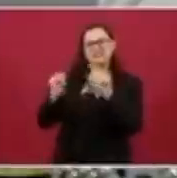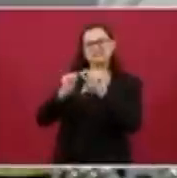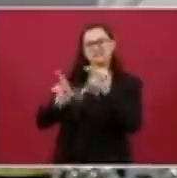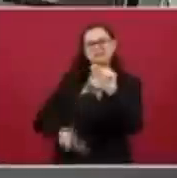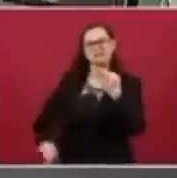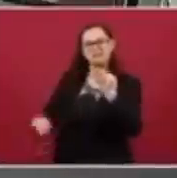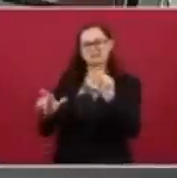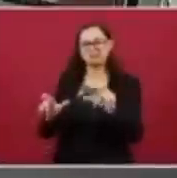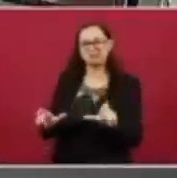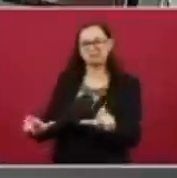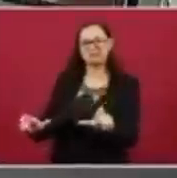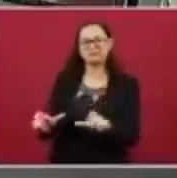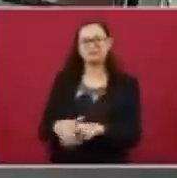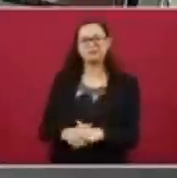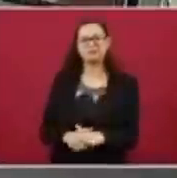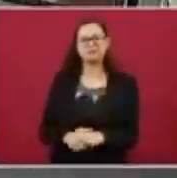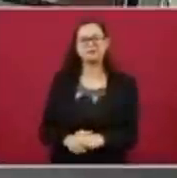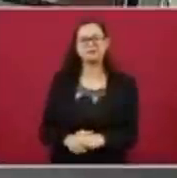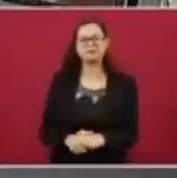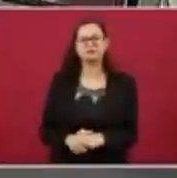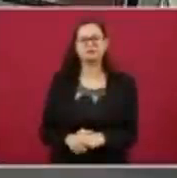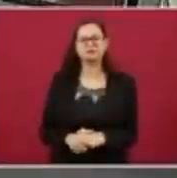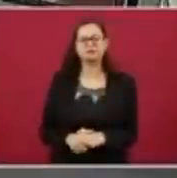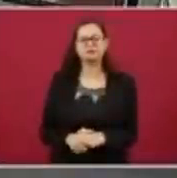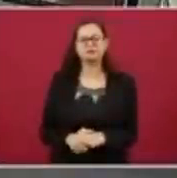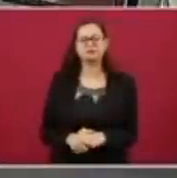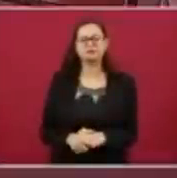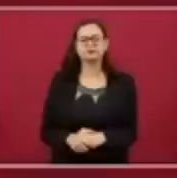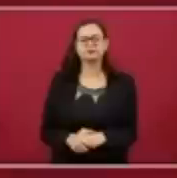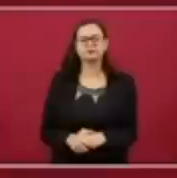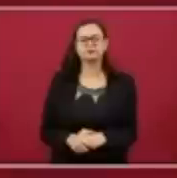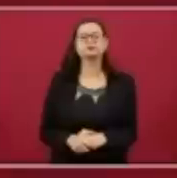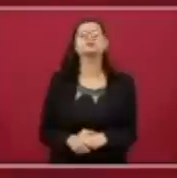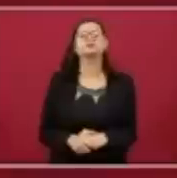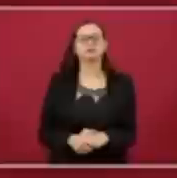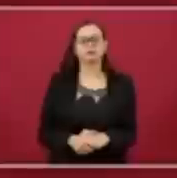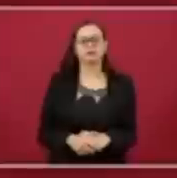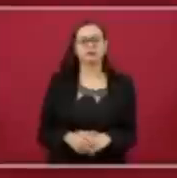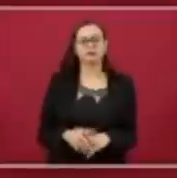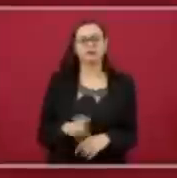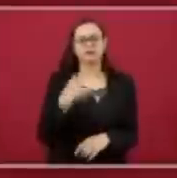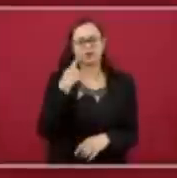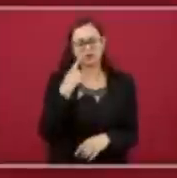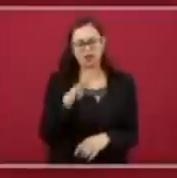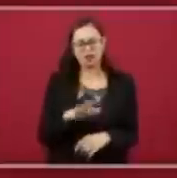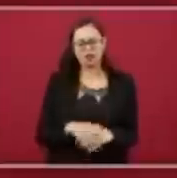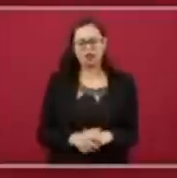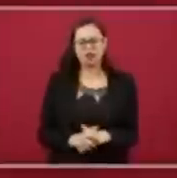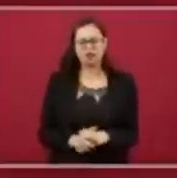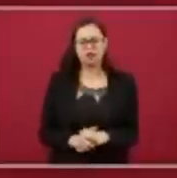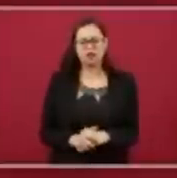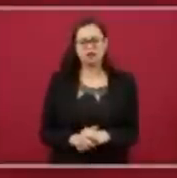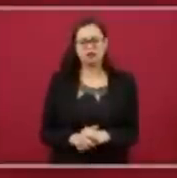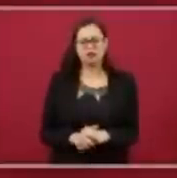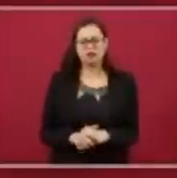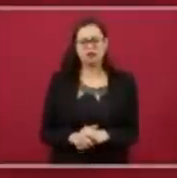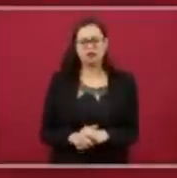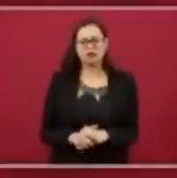Nacional. Miren, he estado pendiente de